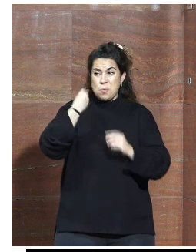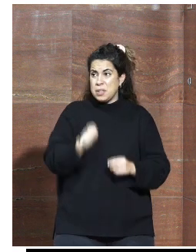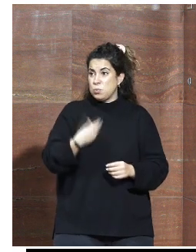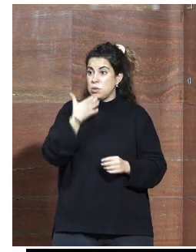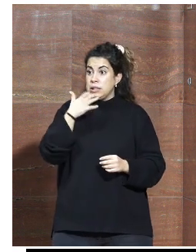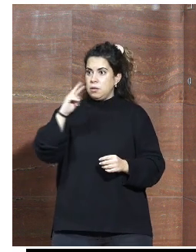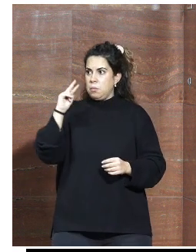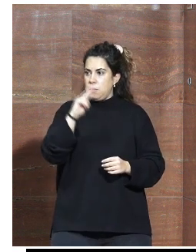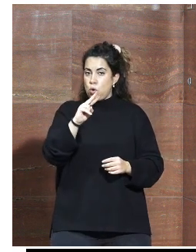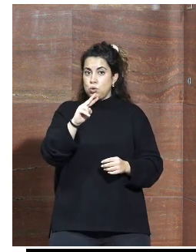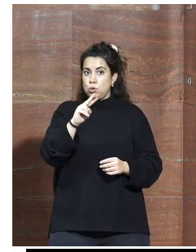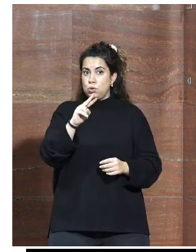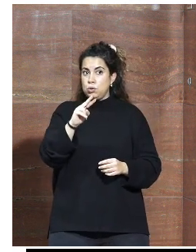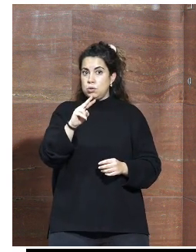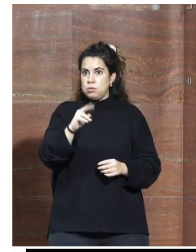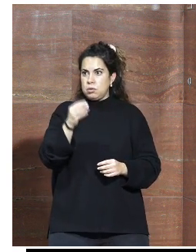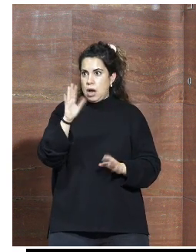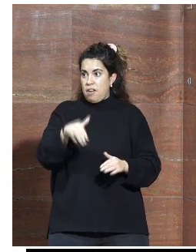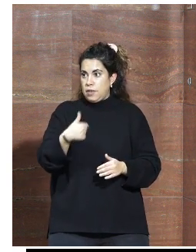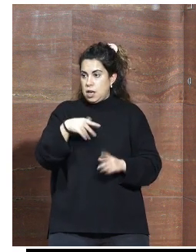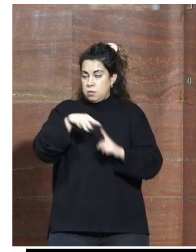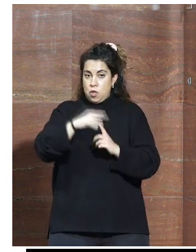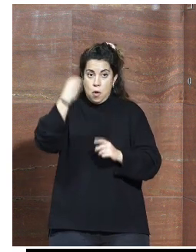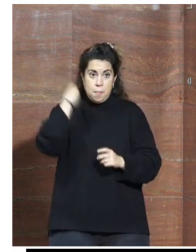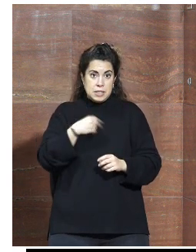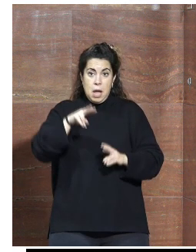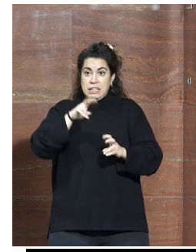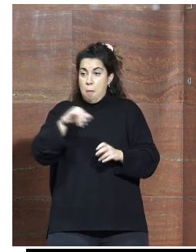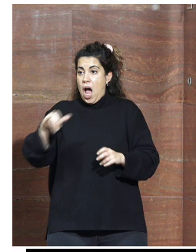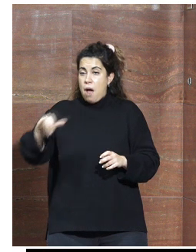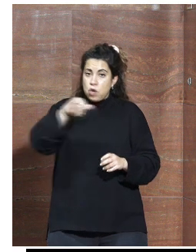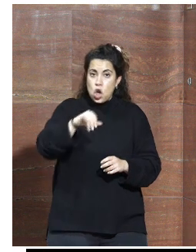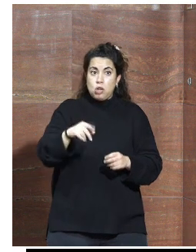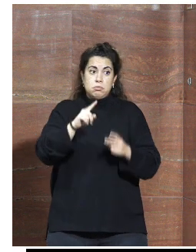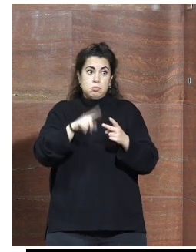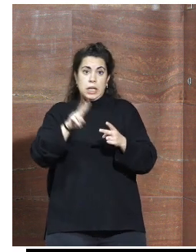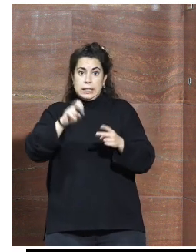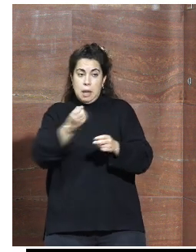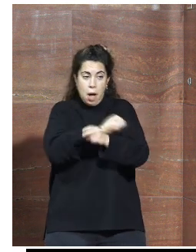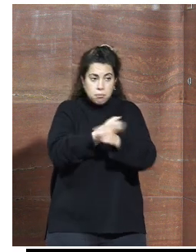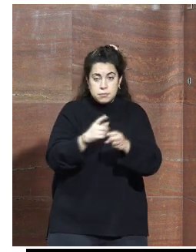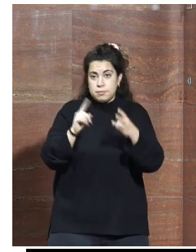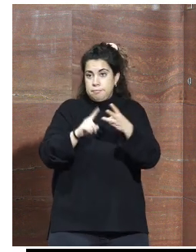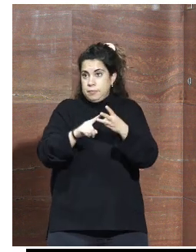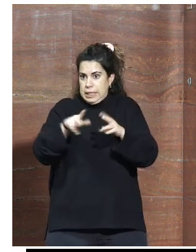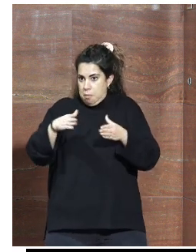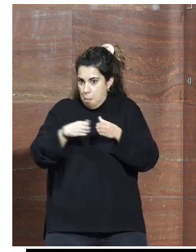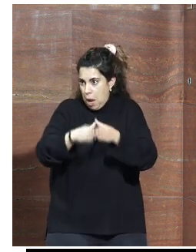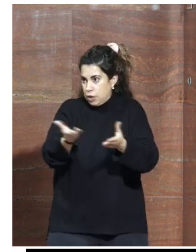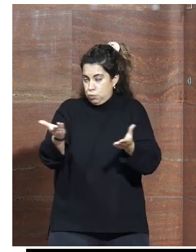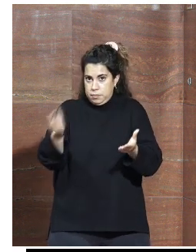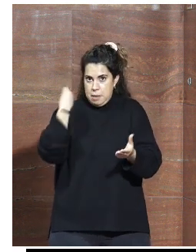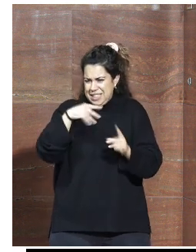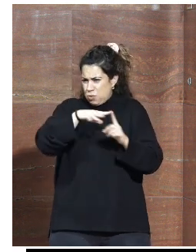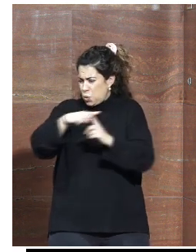vemos, esencialmente pasa exactamente lo mismo que con el resto de los sistemas de transporte de estos grandes, ¿no?